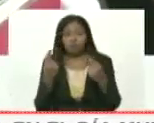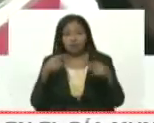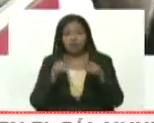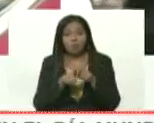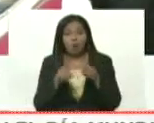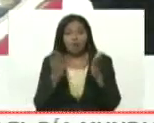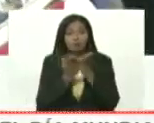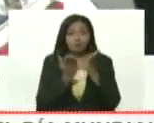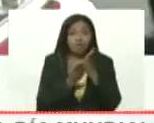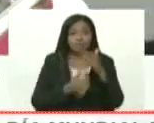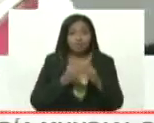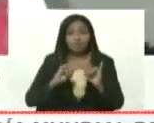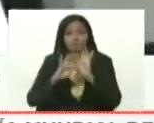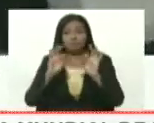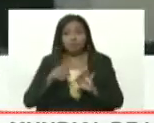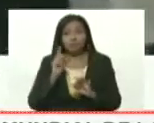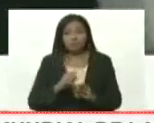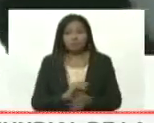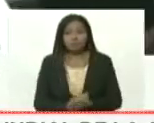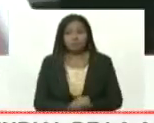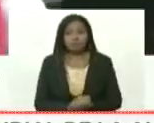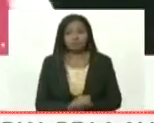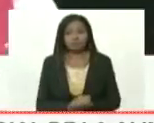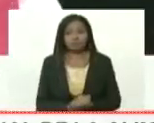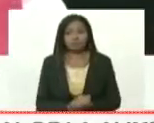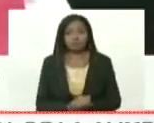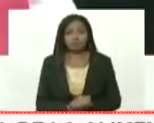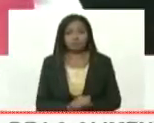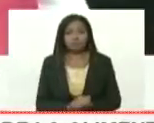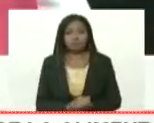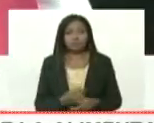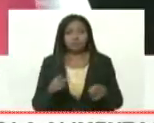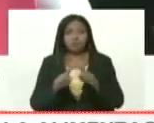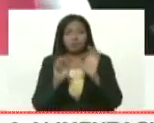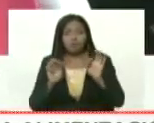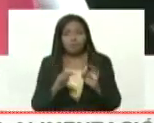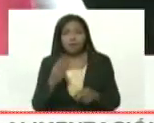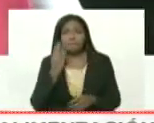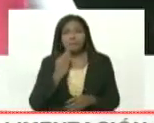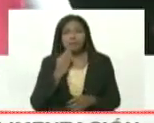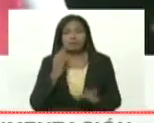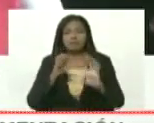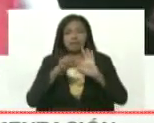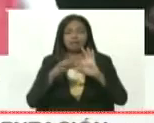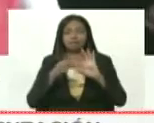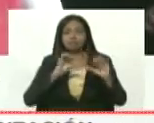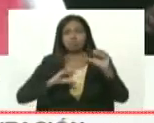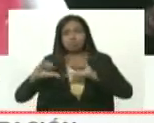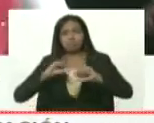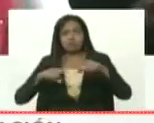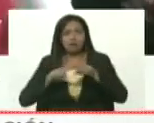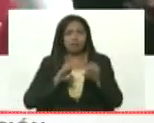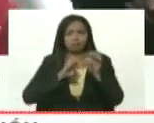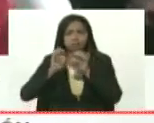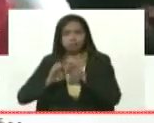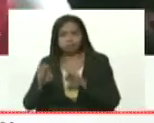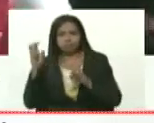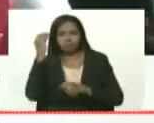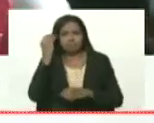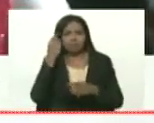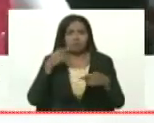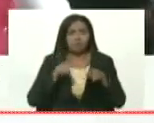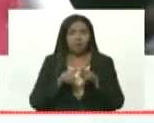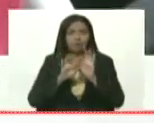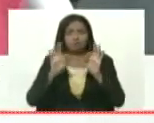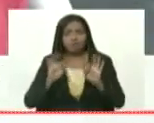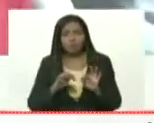liceo. Excelente idea. Estos estudiantes hicieron experiencias científicas de desarrollo, de pruebas, de análisis y de